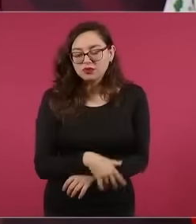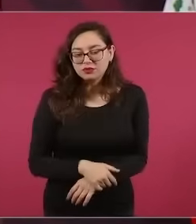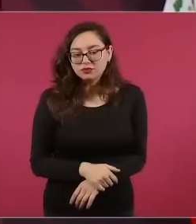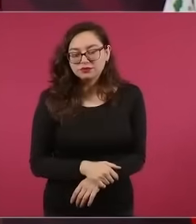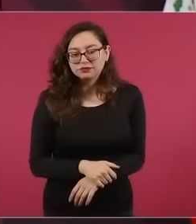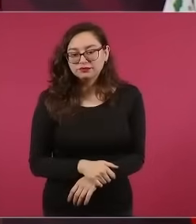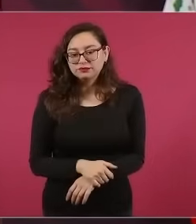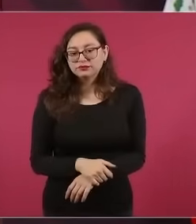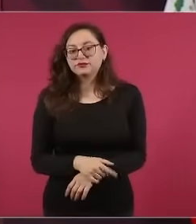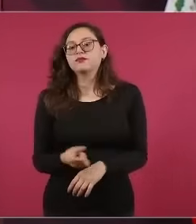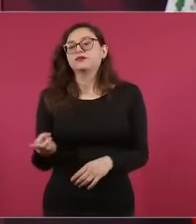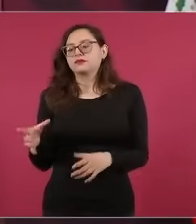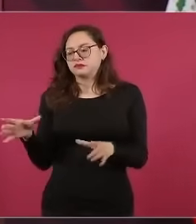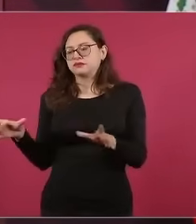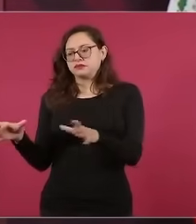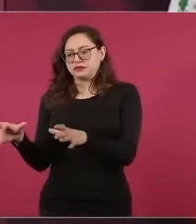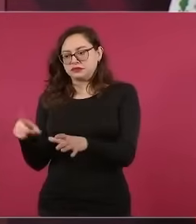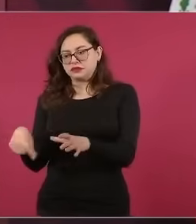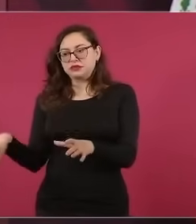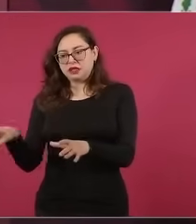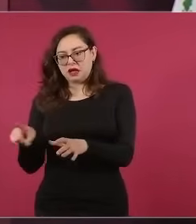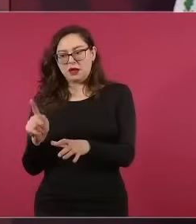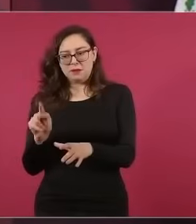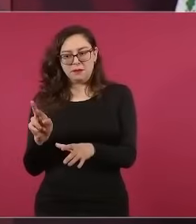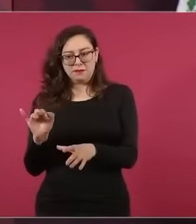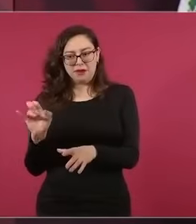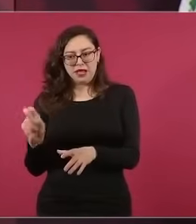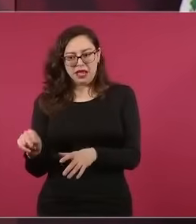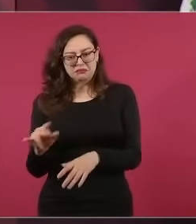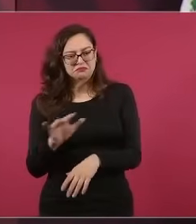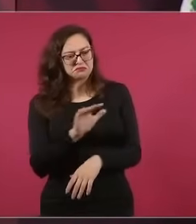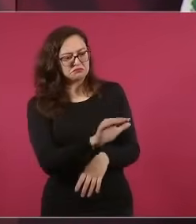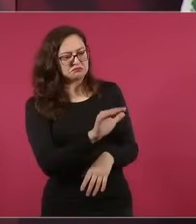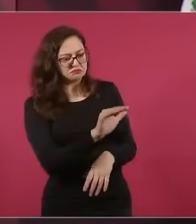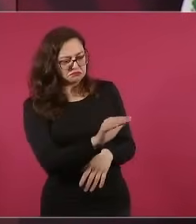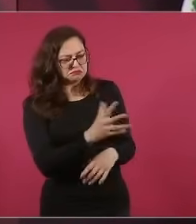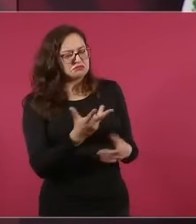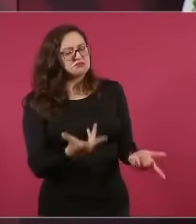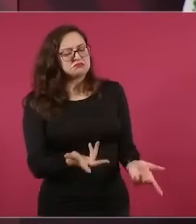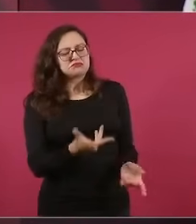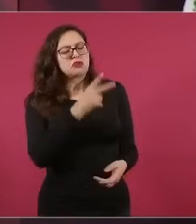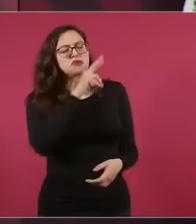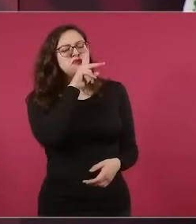Y los engañaron de que no iba a alcanzarse